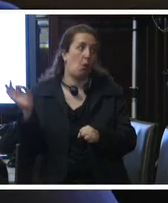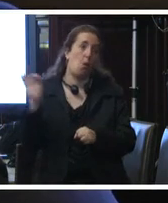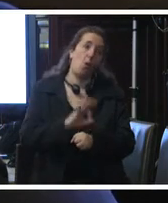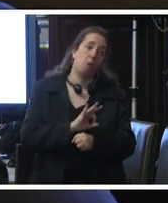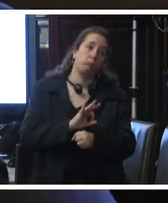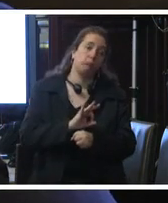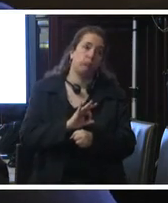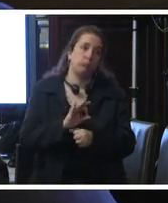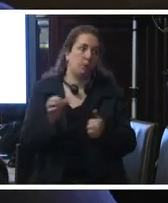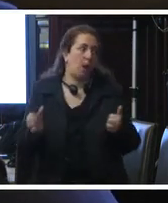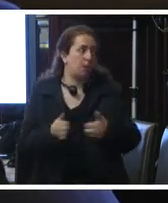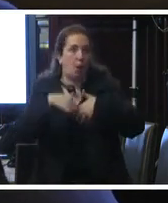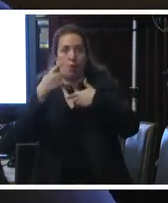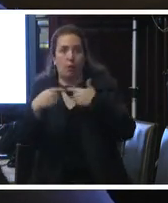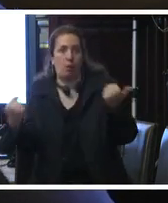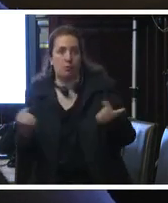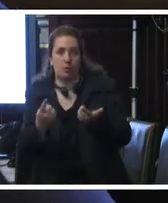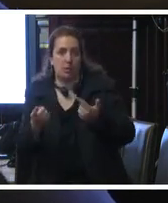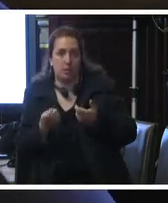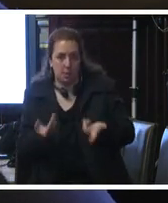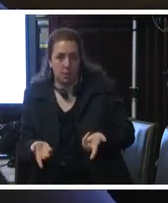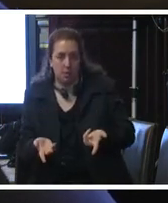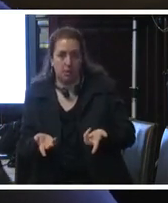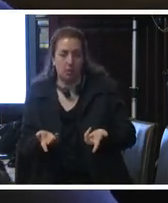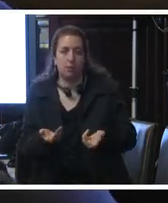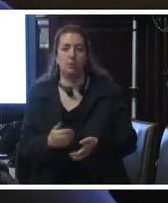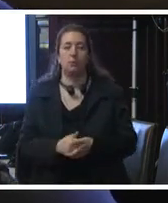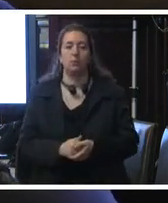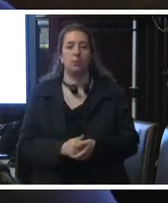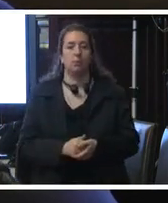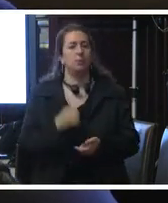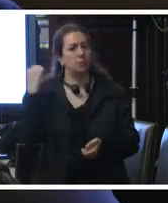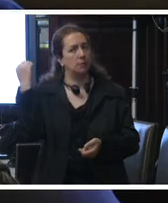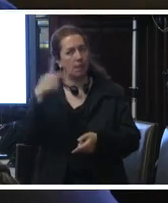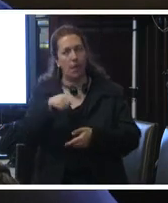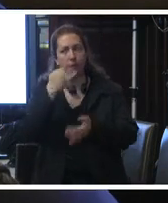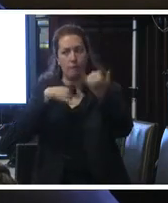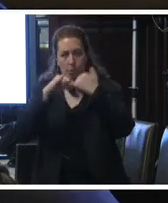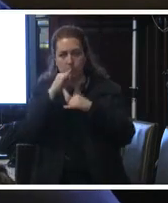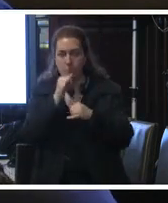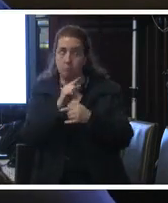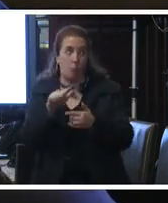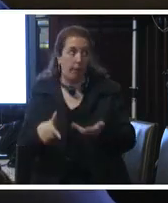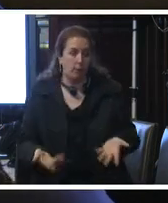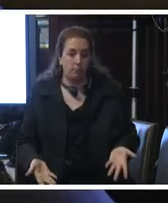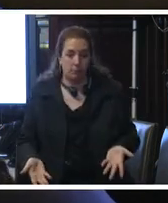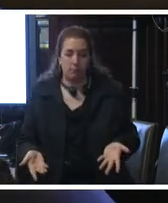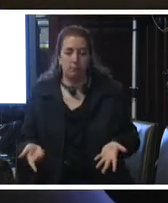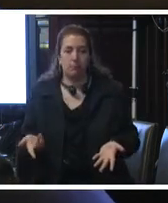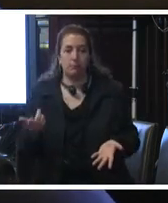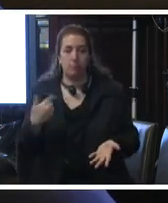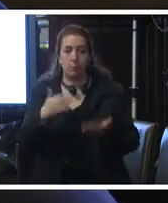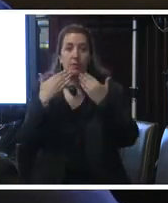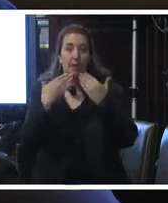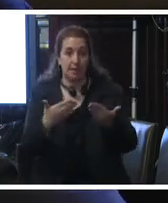adoptar otras medidas que requieran, porque es de la mayor preocupación esa información, y la verdad es que no la teníamos, así